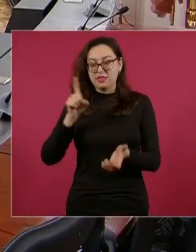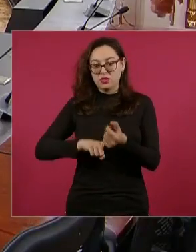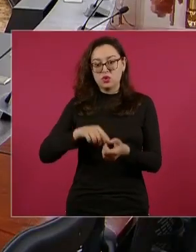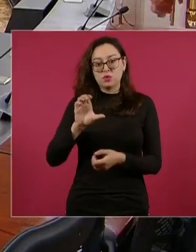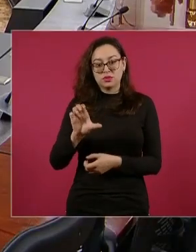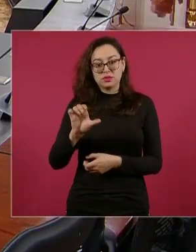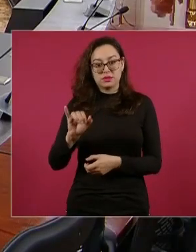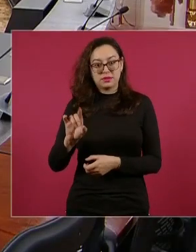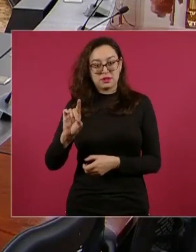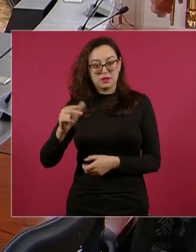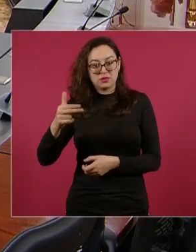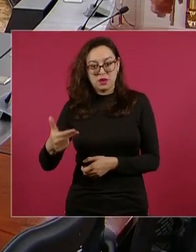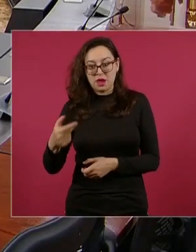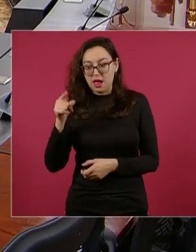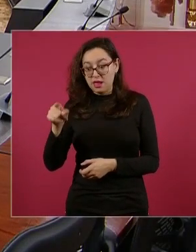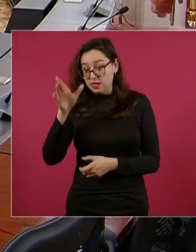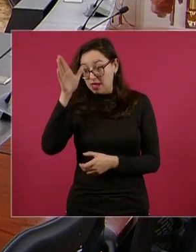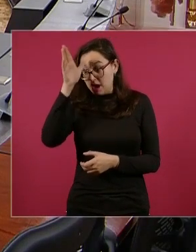suscribieron acuerdos